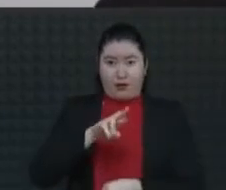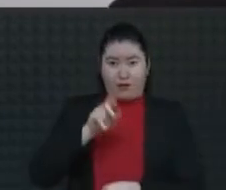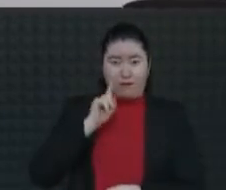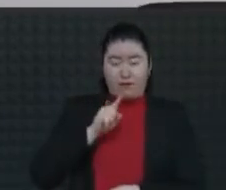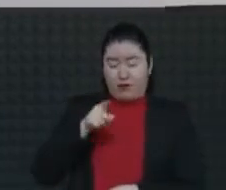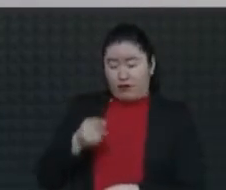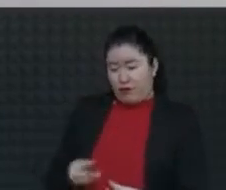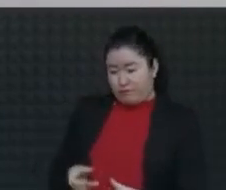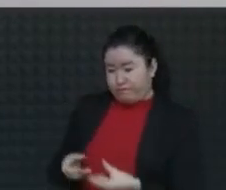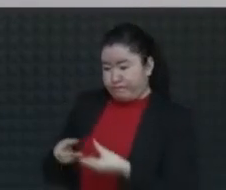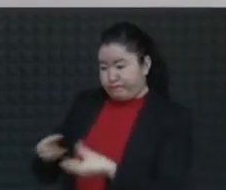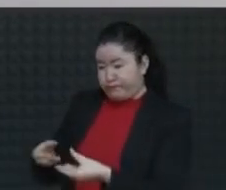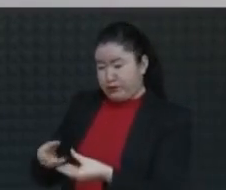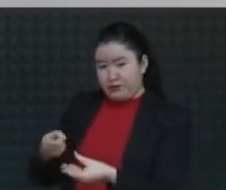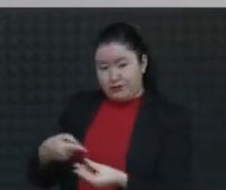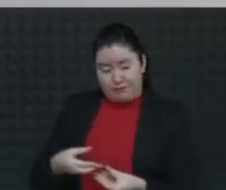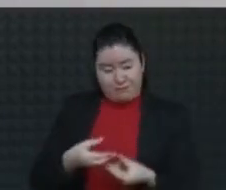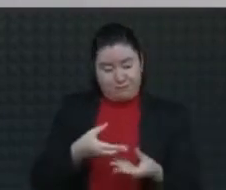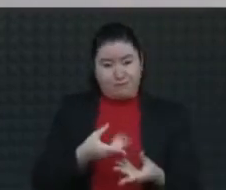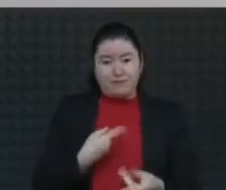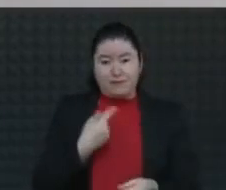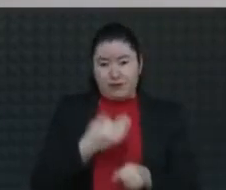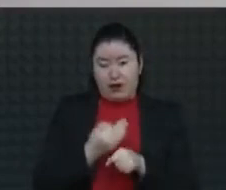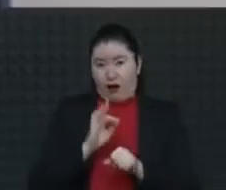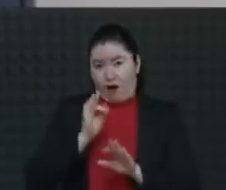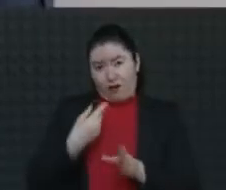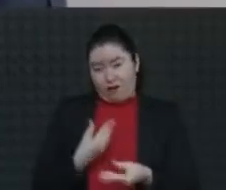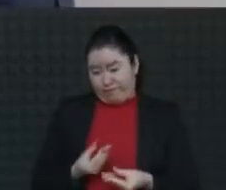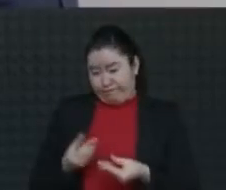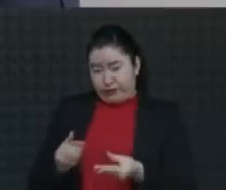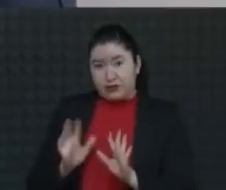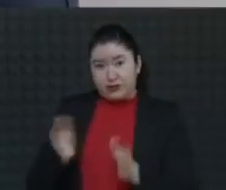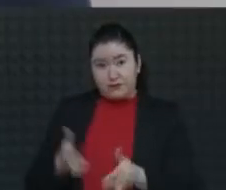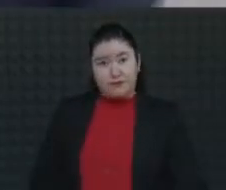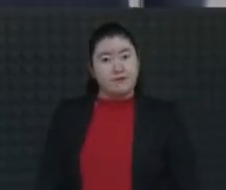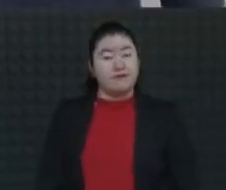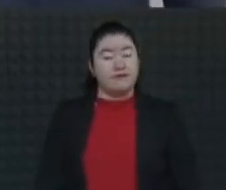informe pactado para esta tarde.